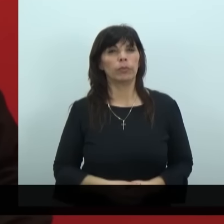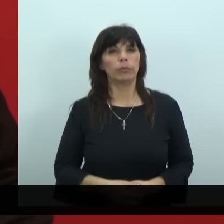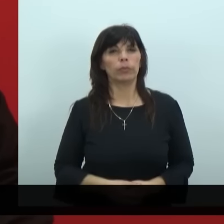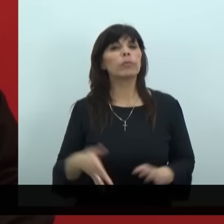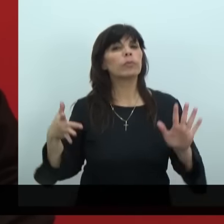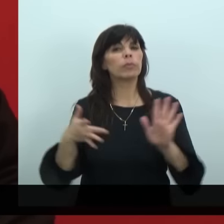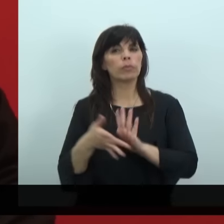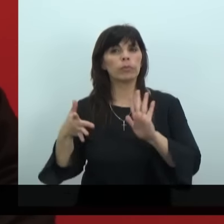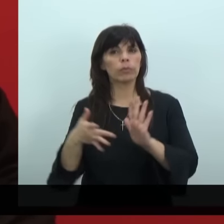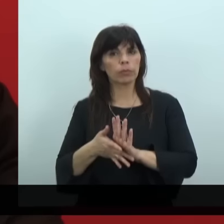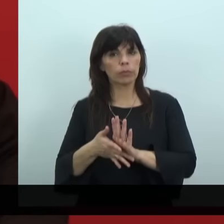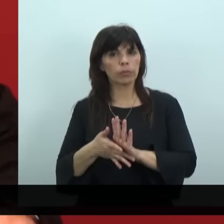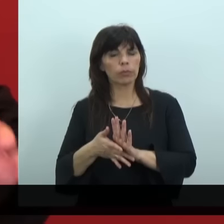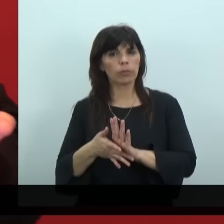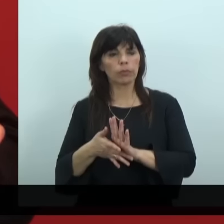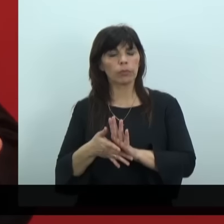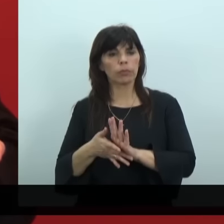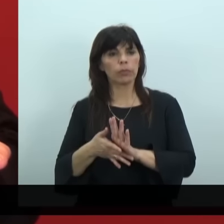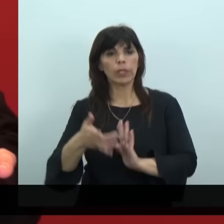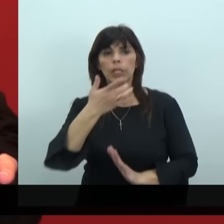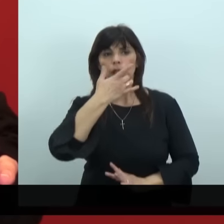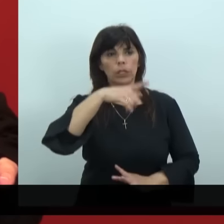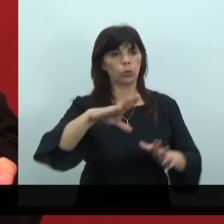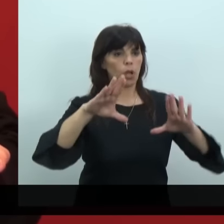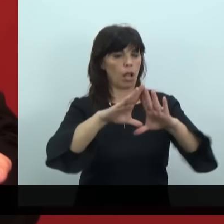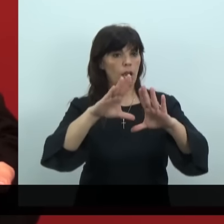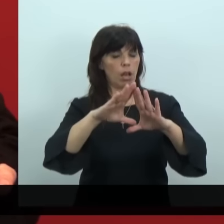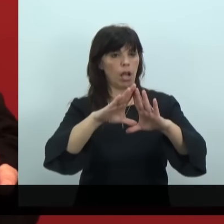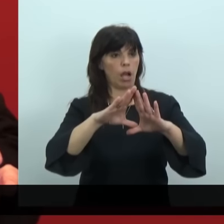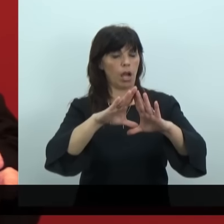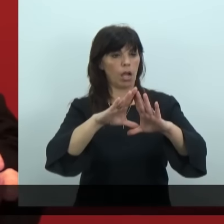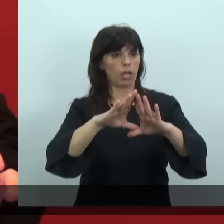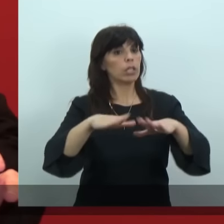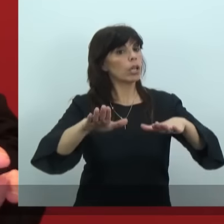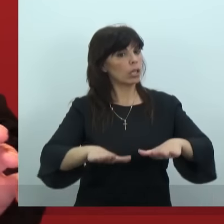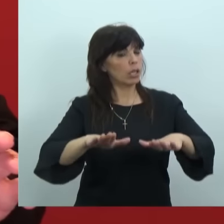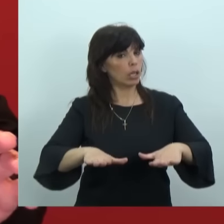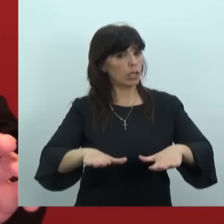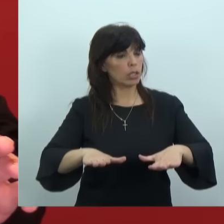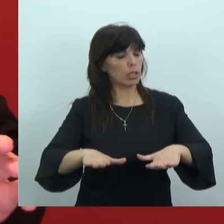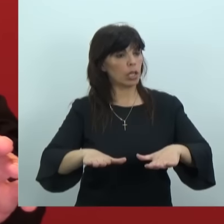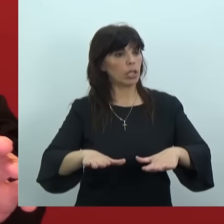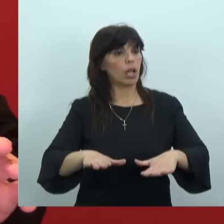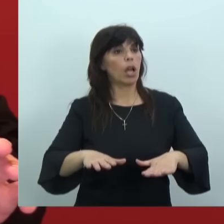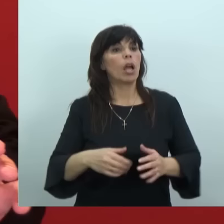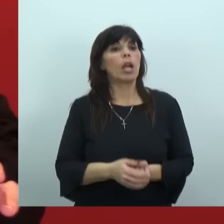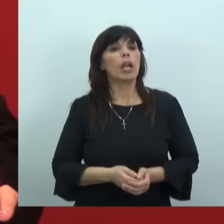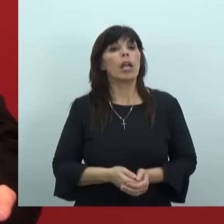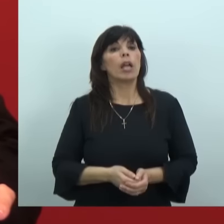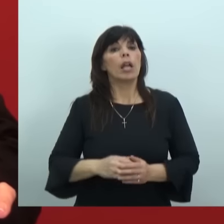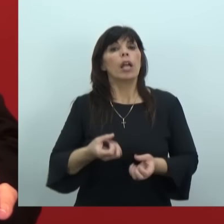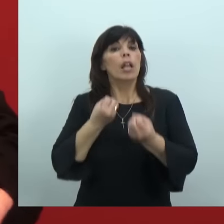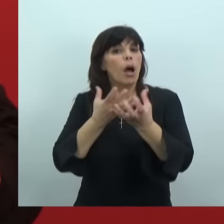Eso significa que también si estás en la iglesia oyendo la palabra o la radio o